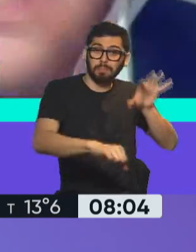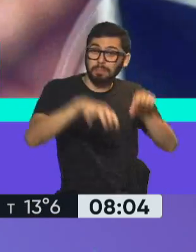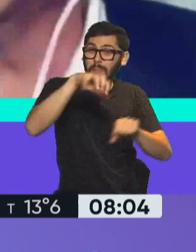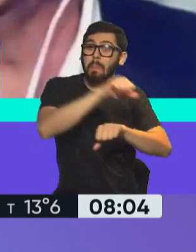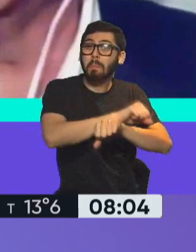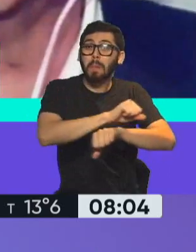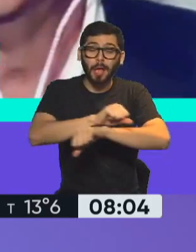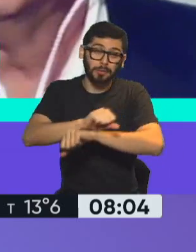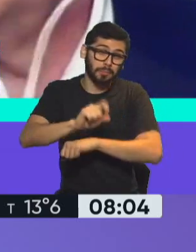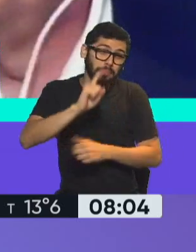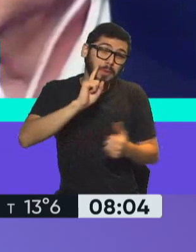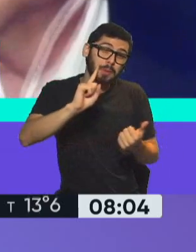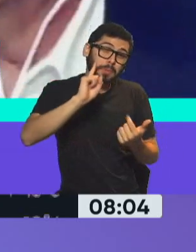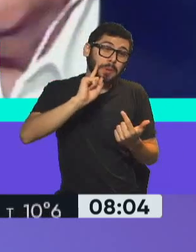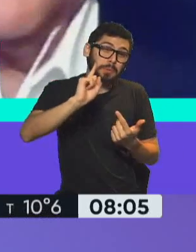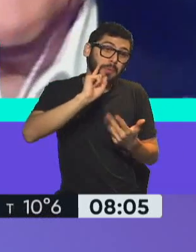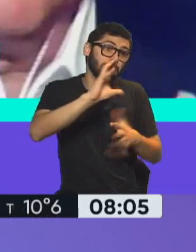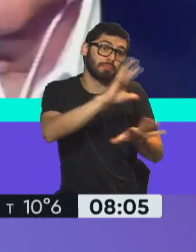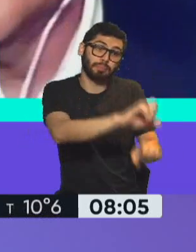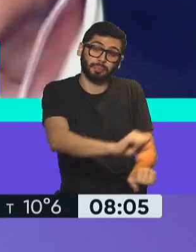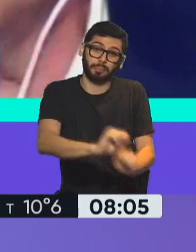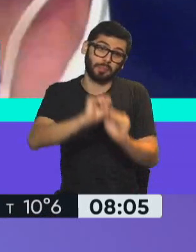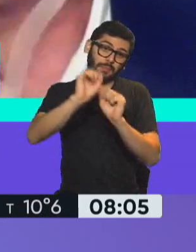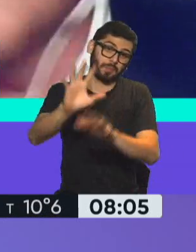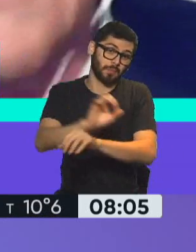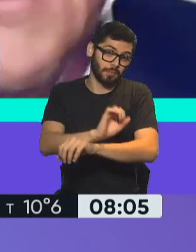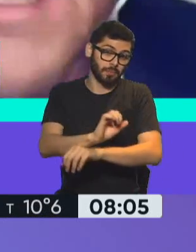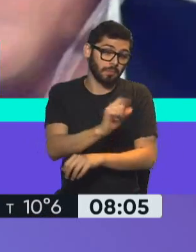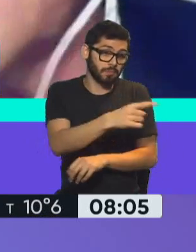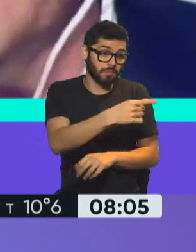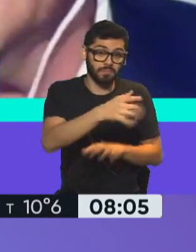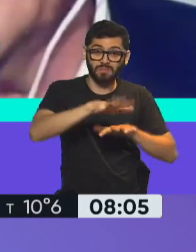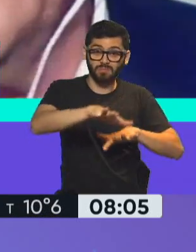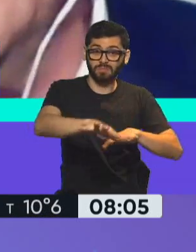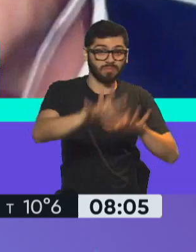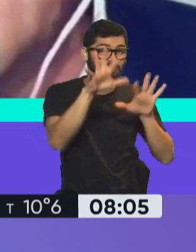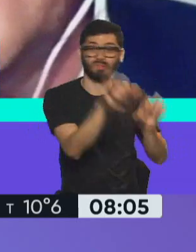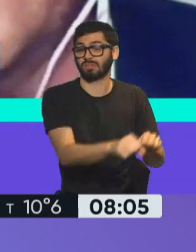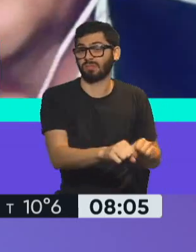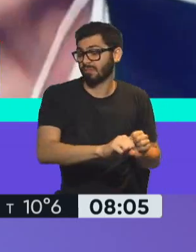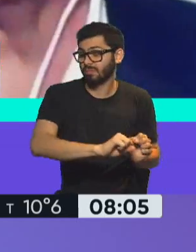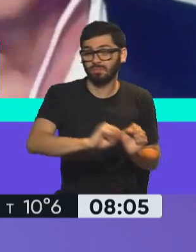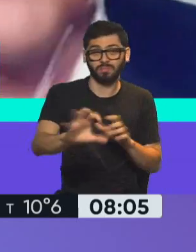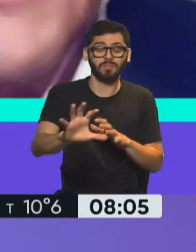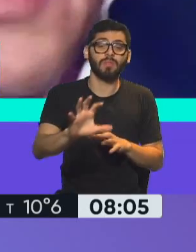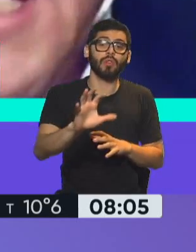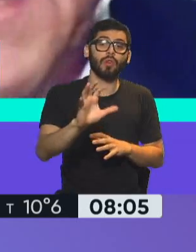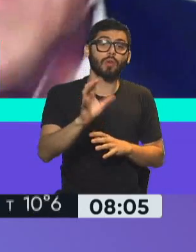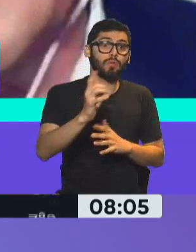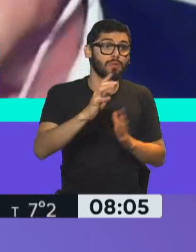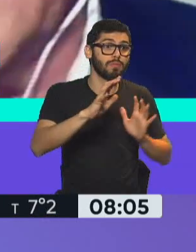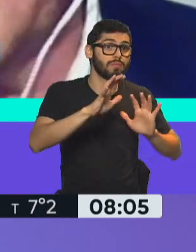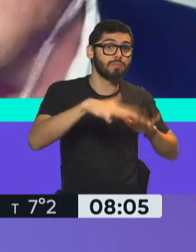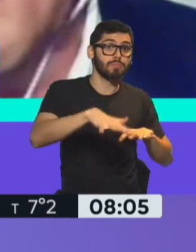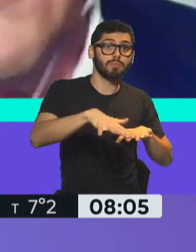presos, que fueron capturados, que eran tomados en las manifestaciones que había, no tan solo por el hecho de estar